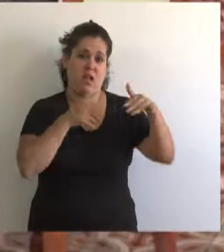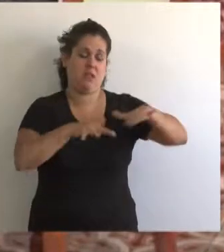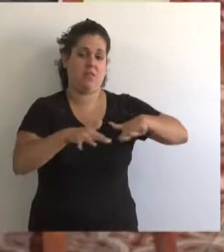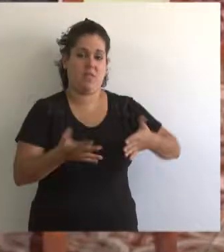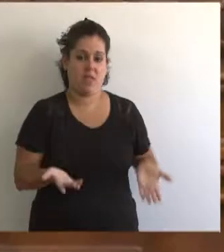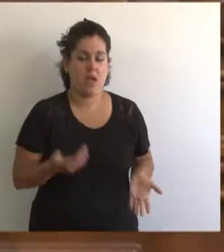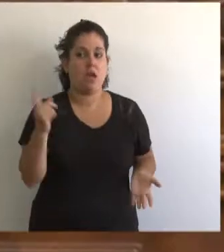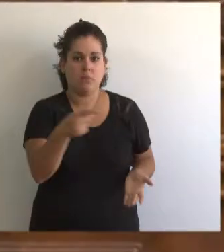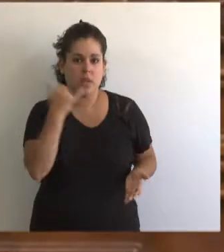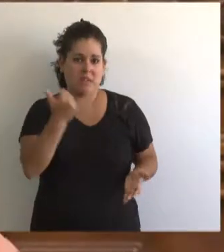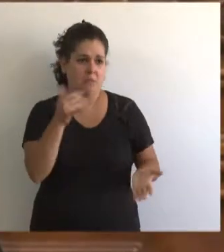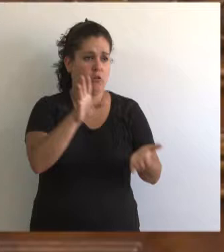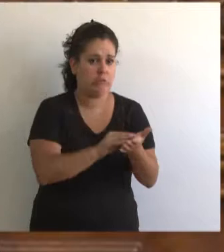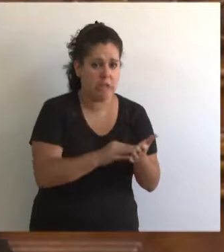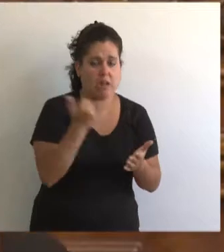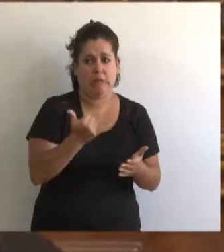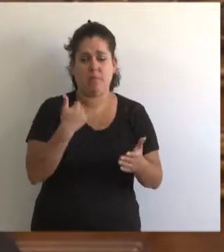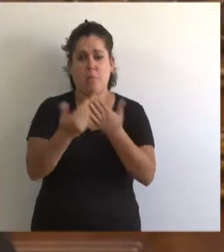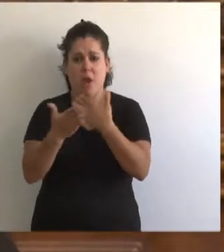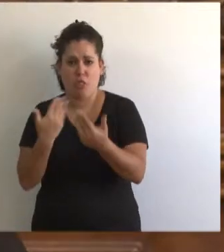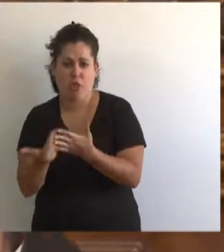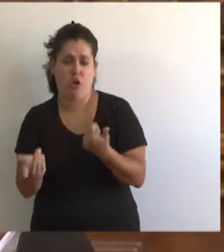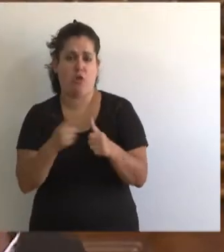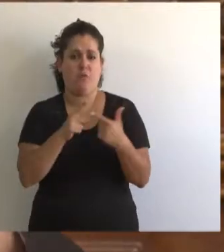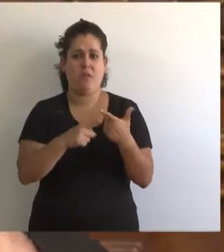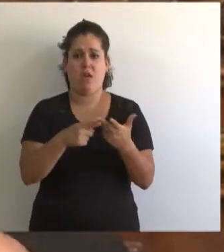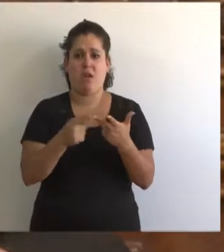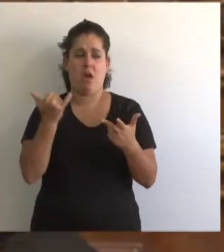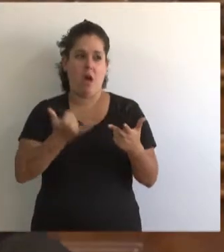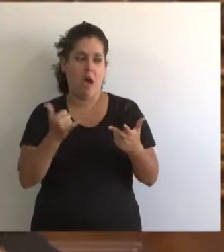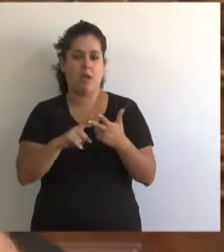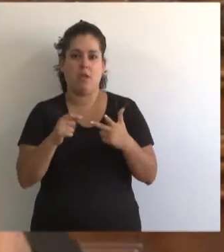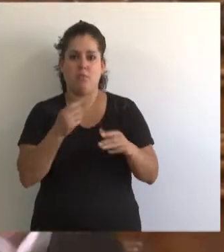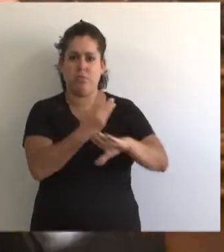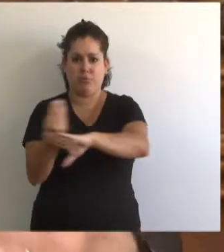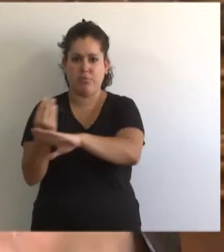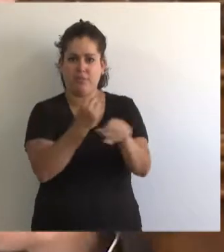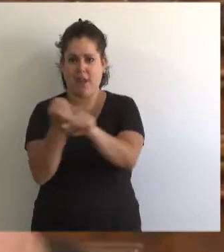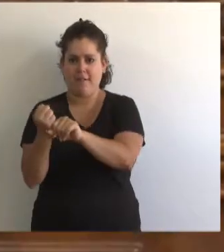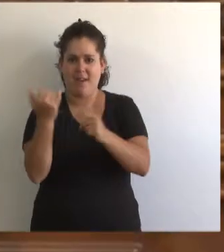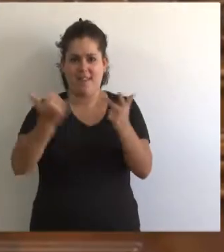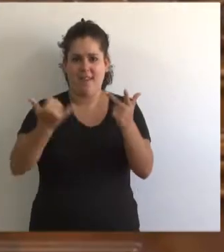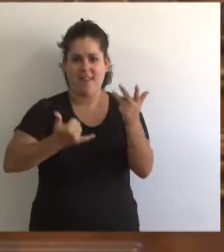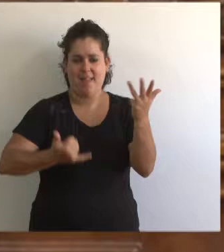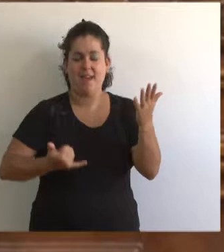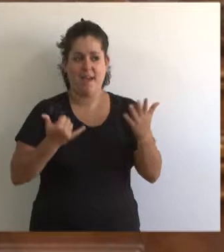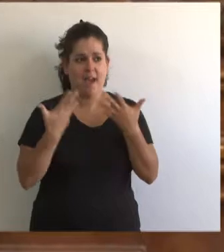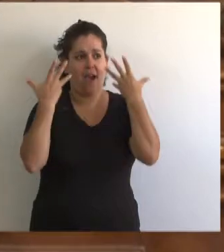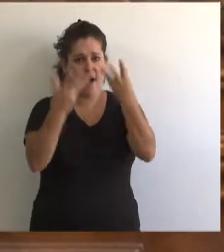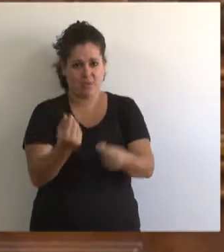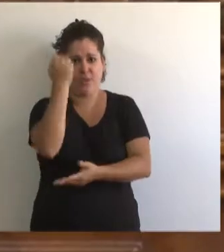enorme a la actividad. Tenemos tierra, tenemos mano de obra, genera un impacto en el empleo